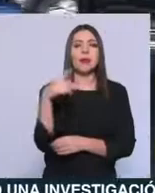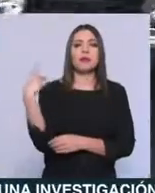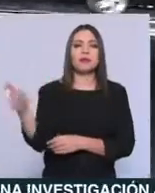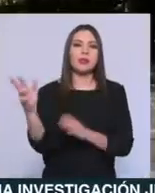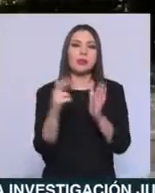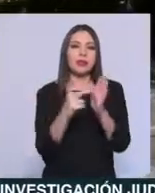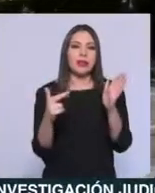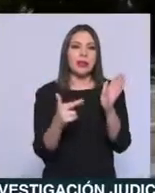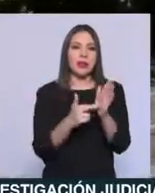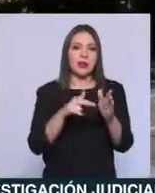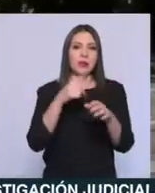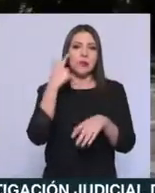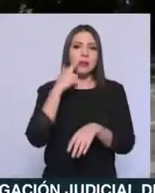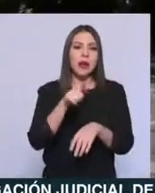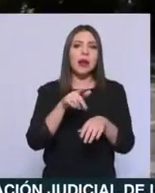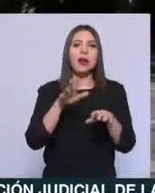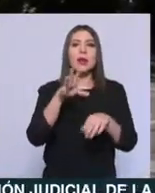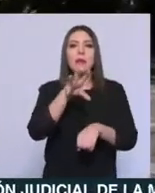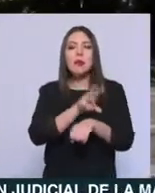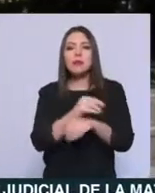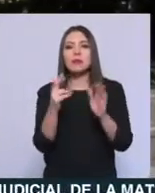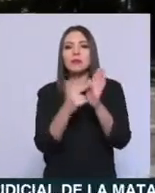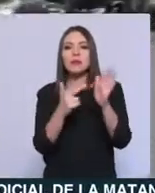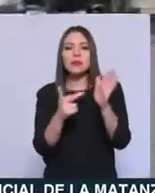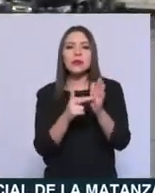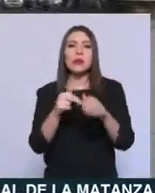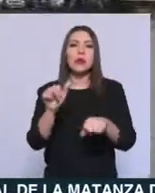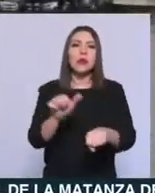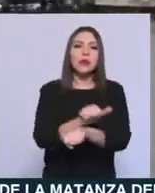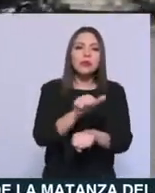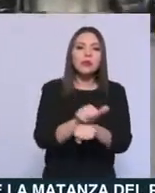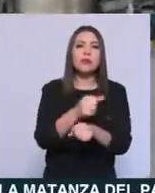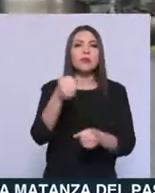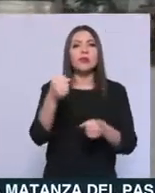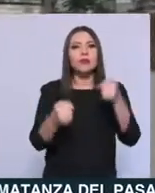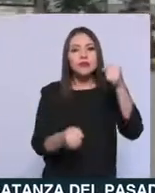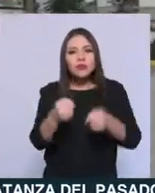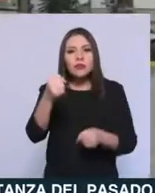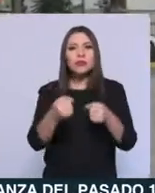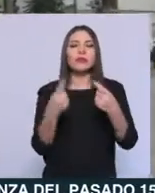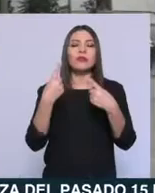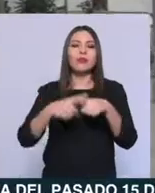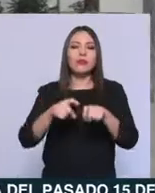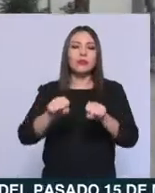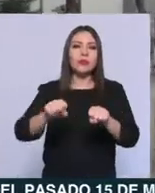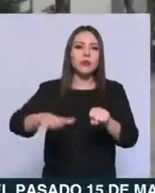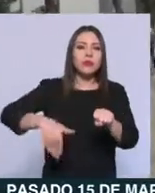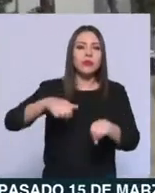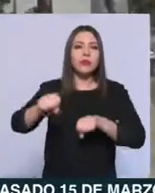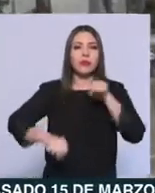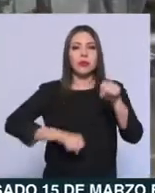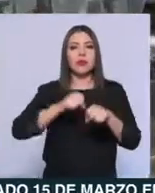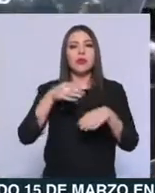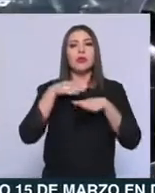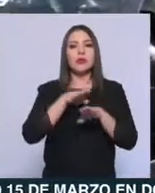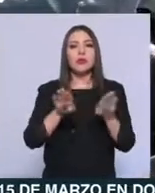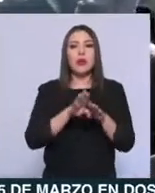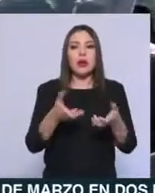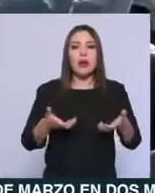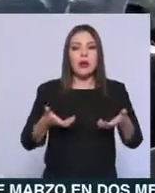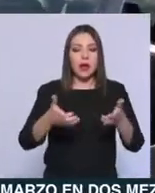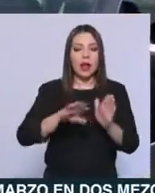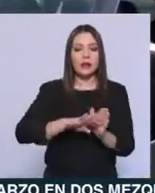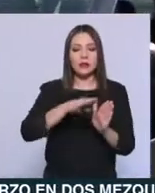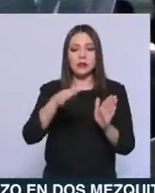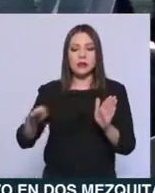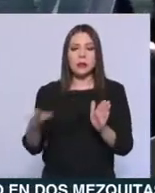22 de abril y que se relaciona con la prohibición de circulación de monopatines y bicicletas sobre las banquetas. Me parece